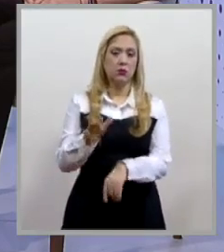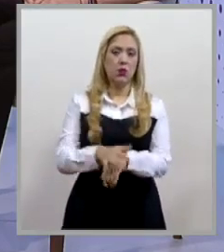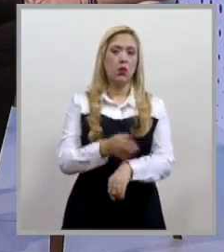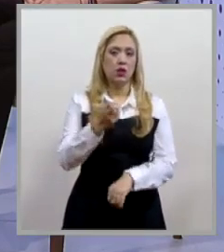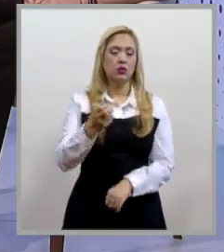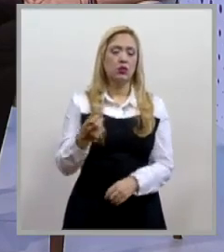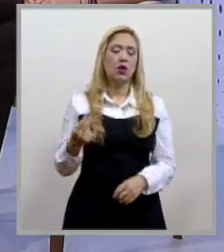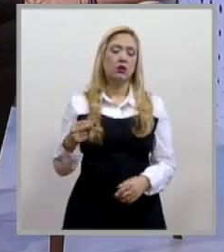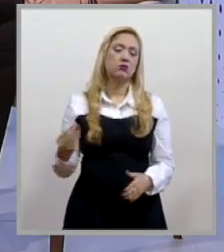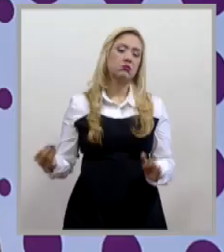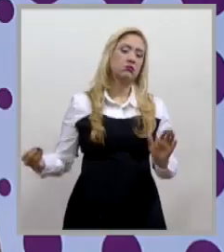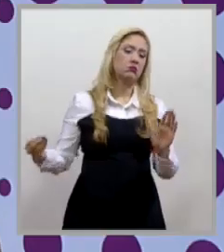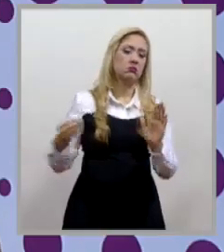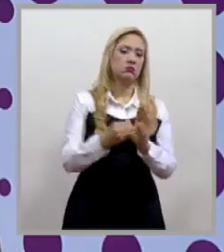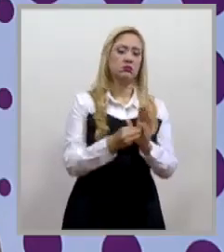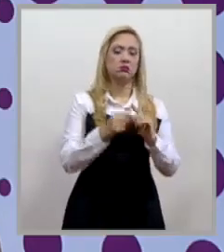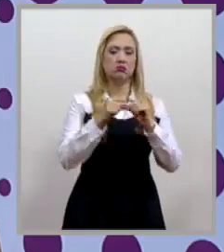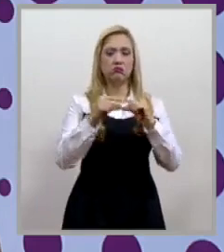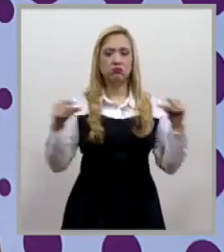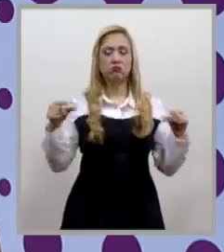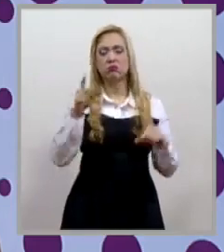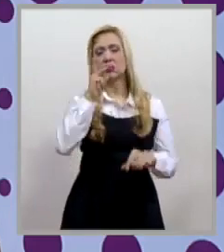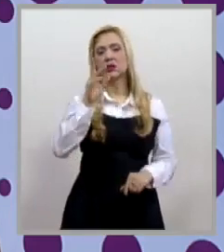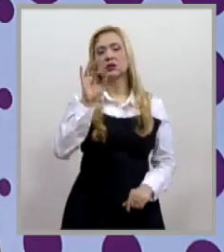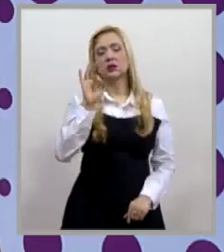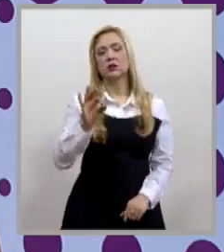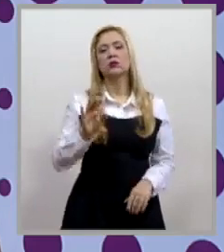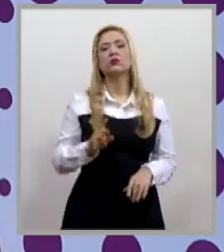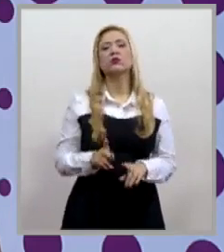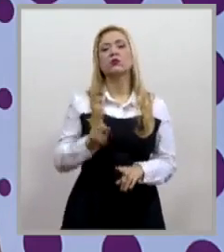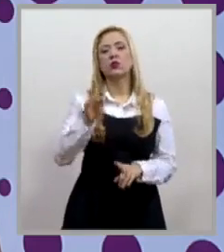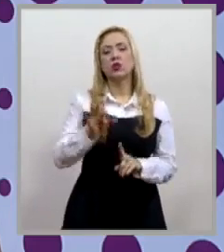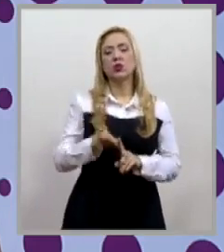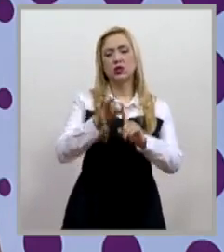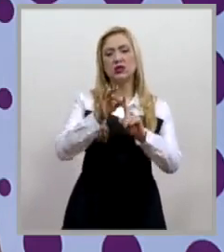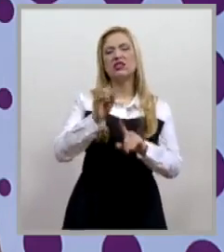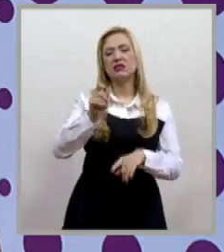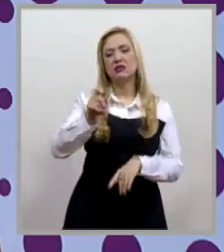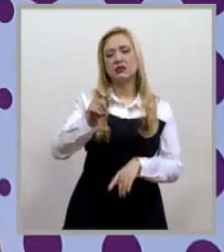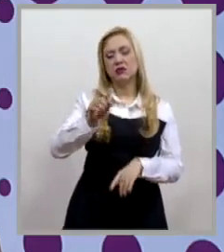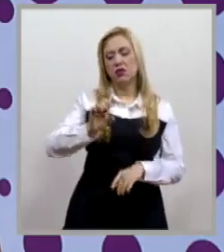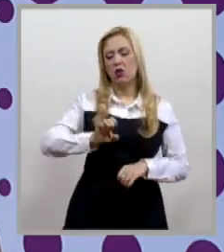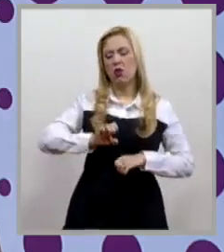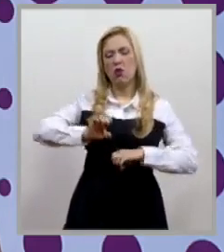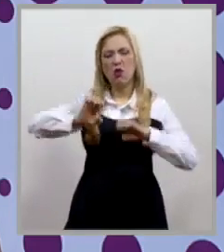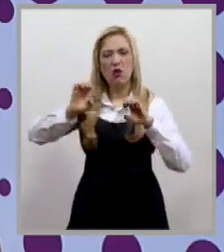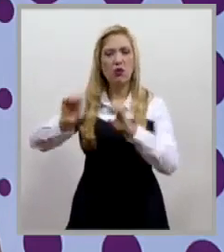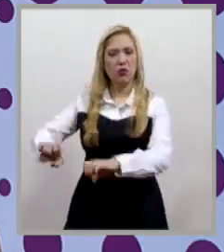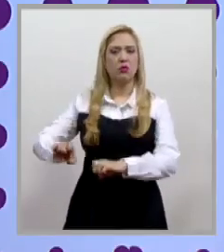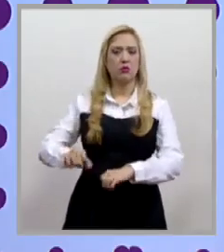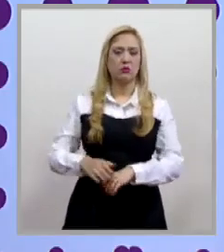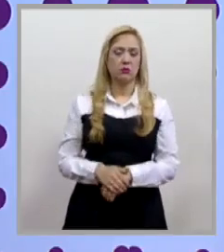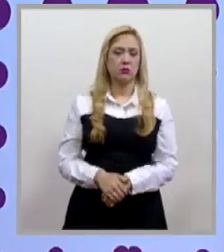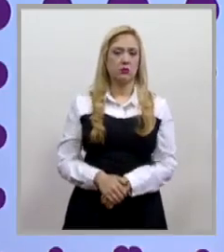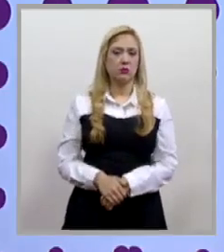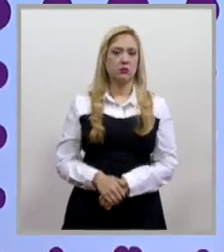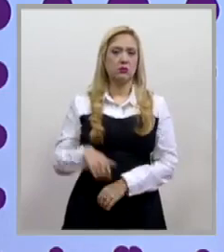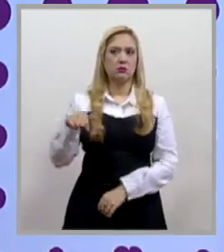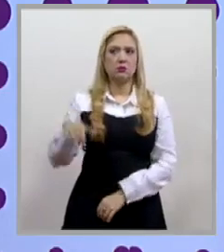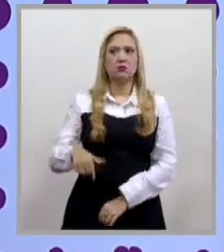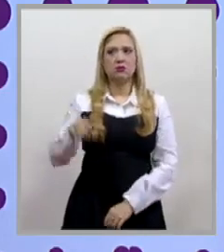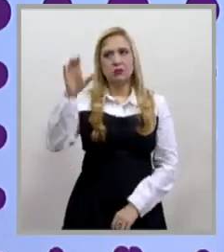en realidad la privación de la vida por razones de odio hacia las mujeres a base de esta cultura en donde